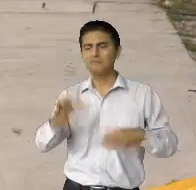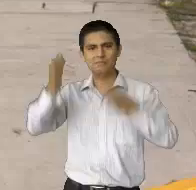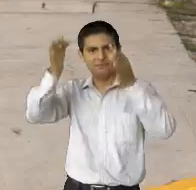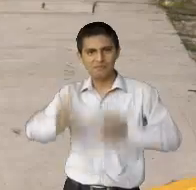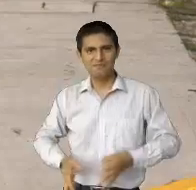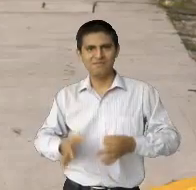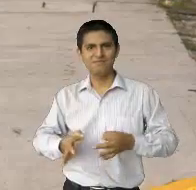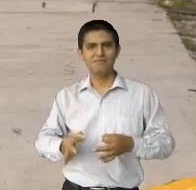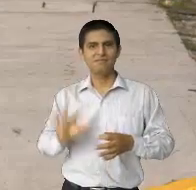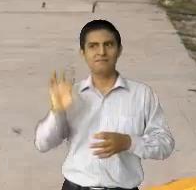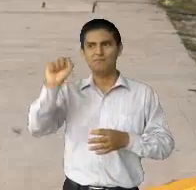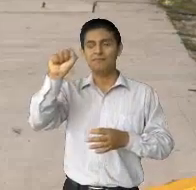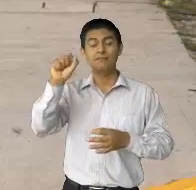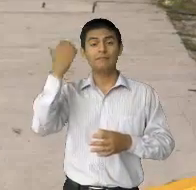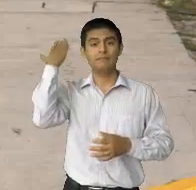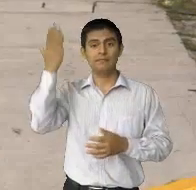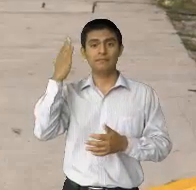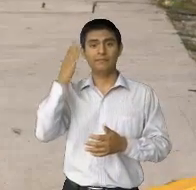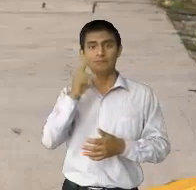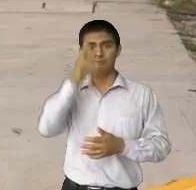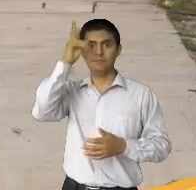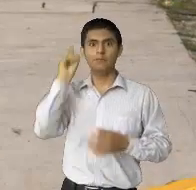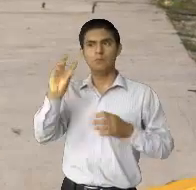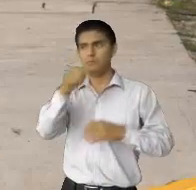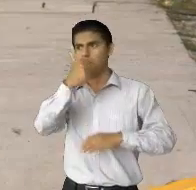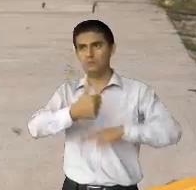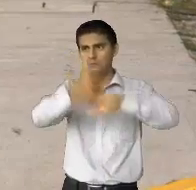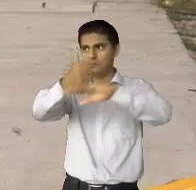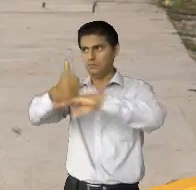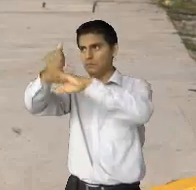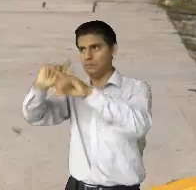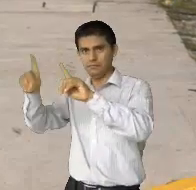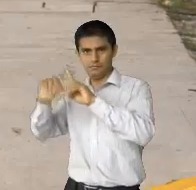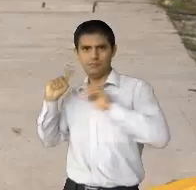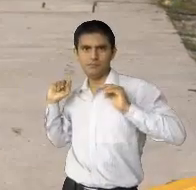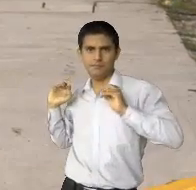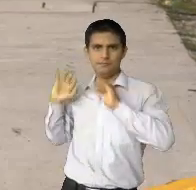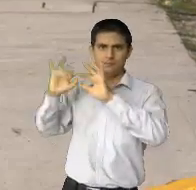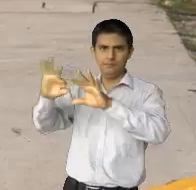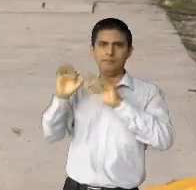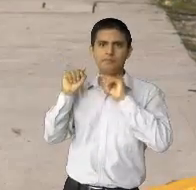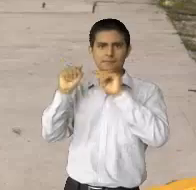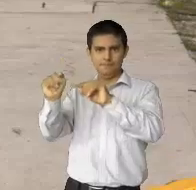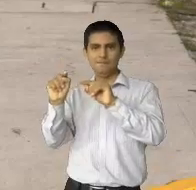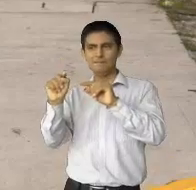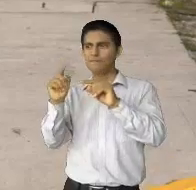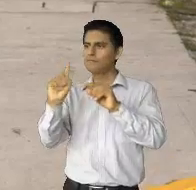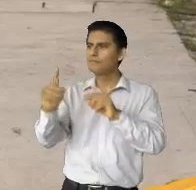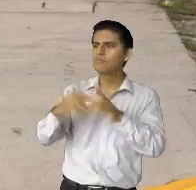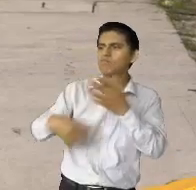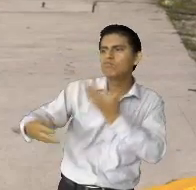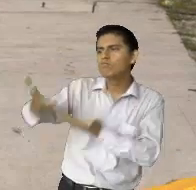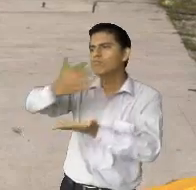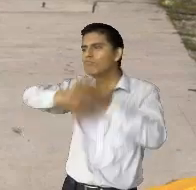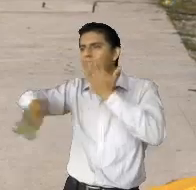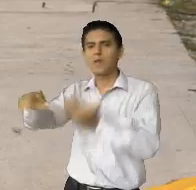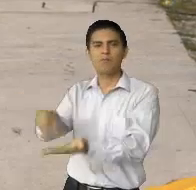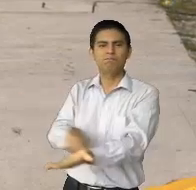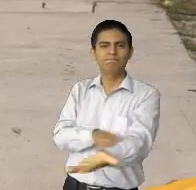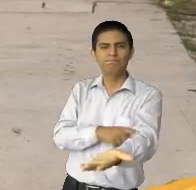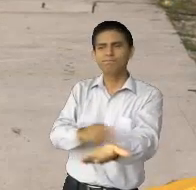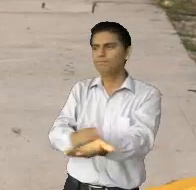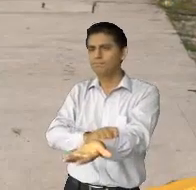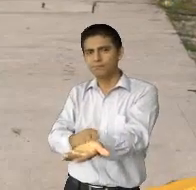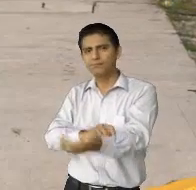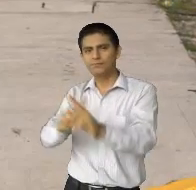todo éxito. El alcalde Vinicio Vega y otras autoridades estuvieron en este lugar y disfrutaron de la interculturalidad